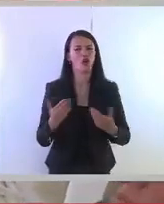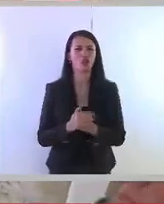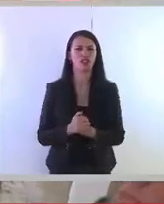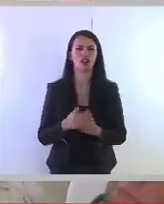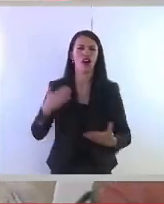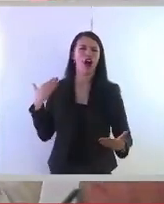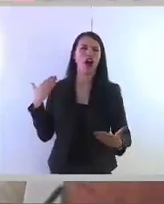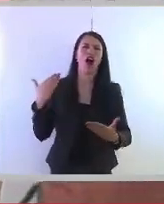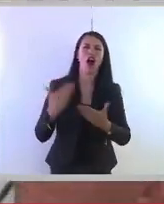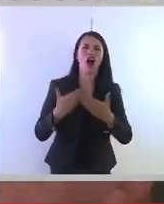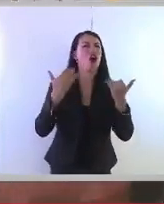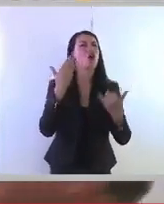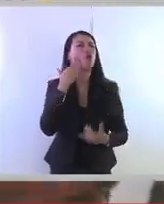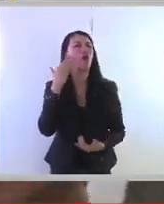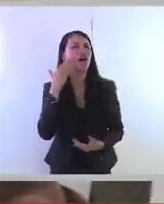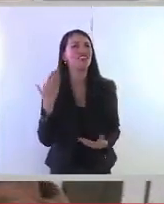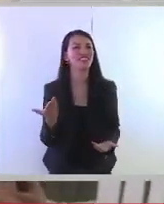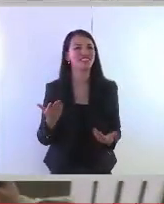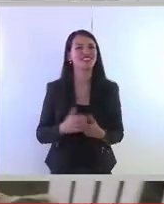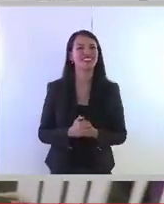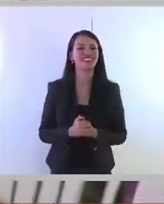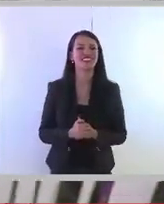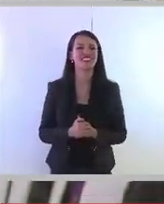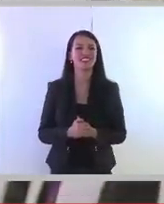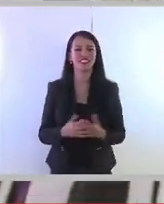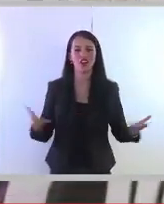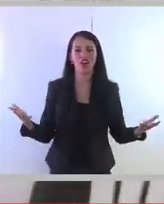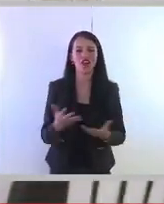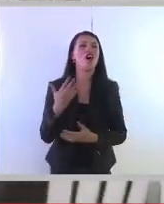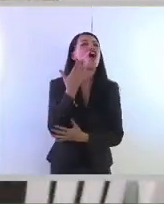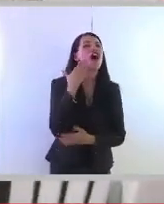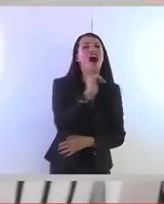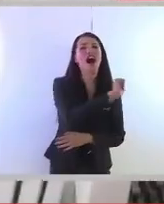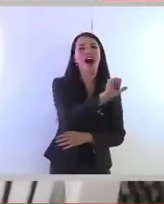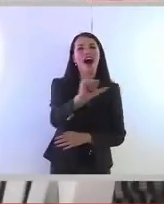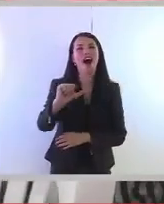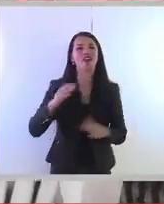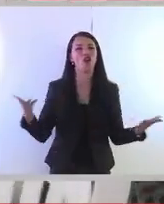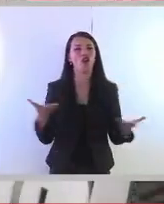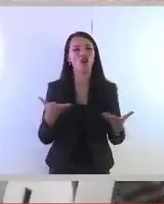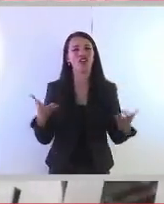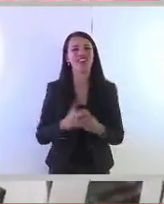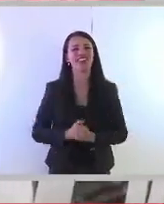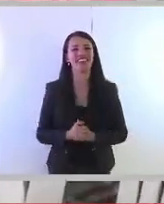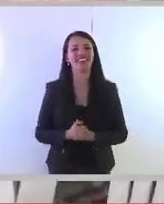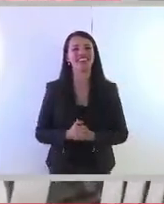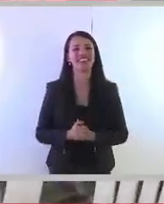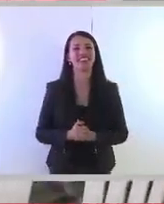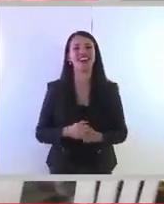¿Hasta cuándo? ¿Dónde están las mujeres?